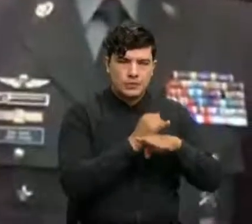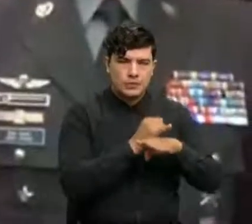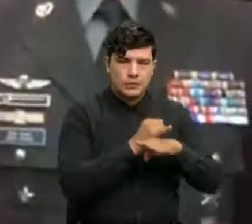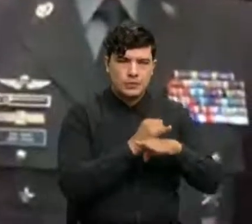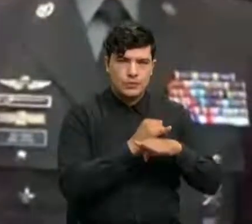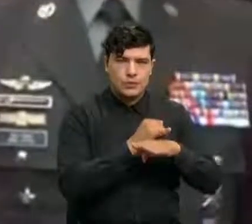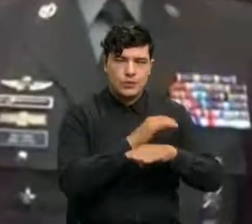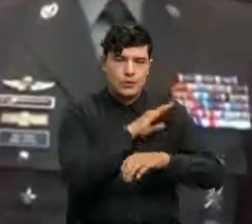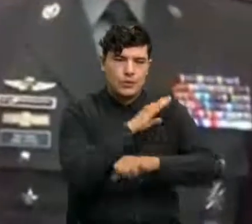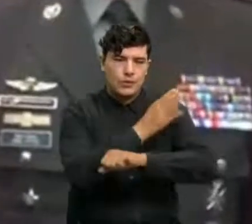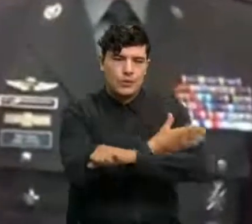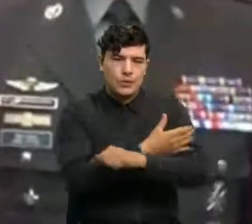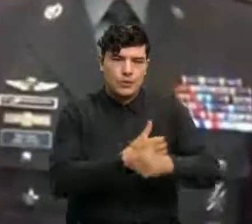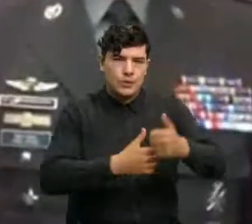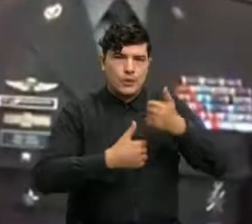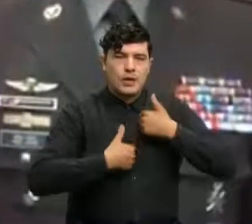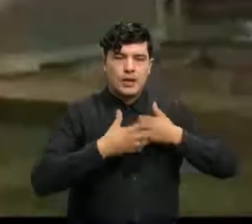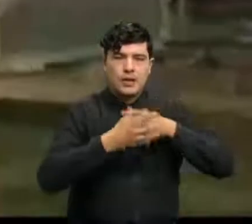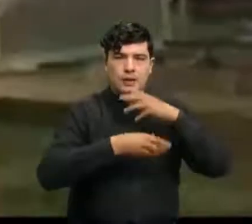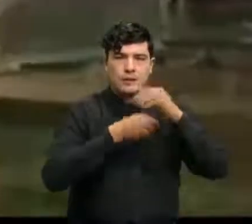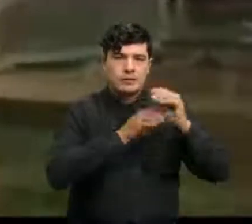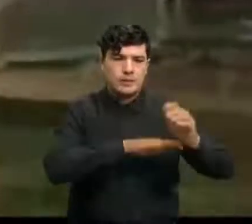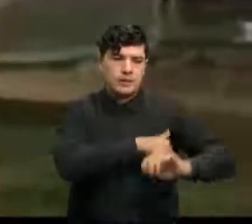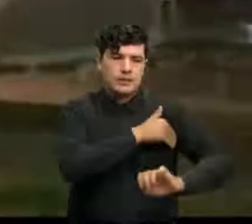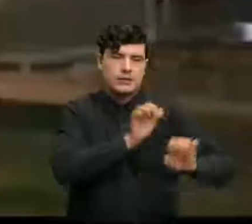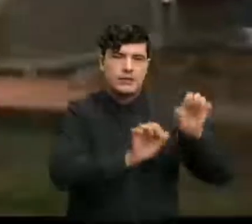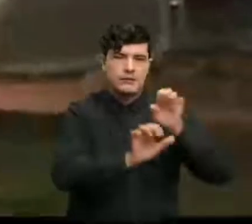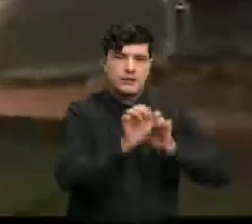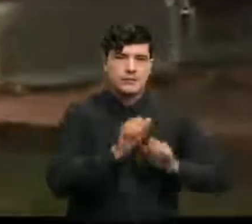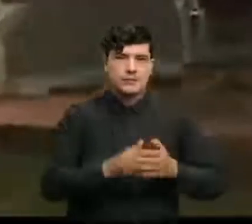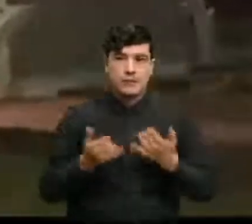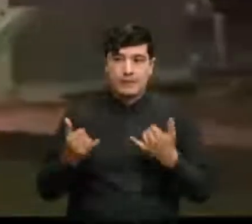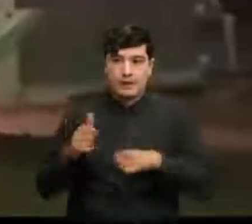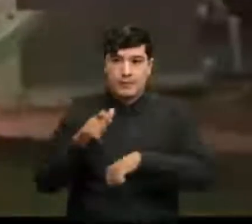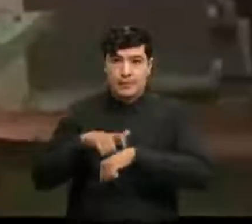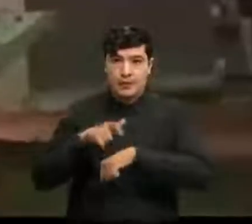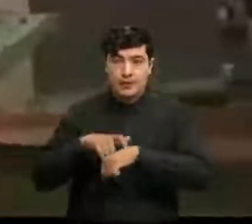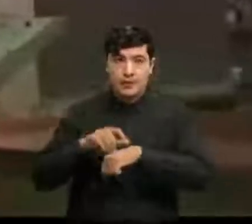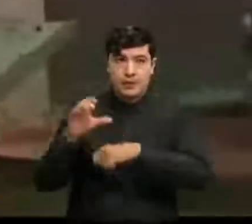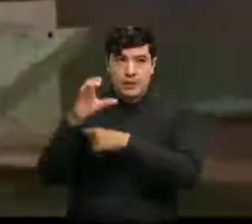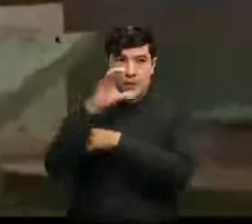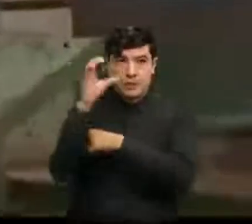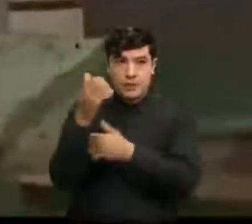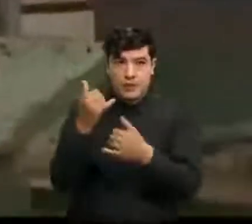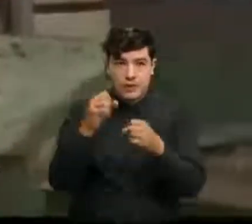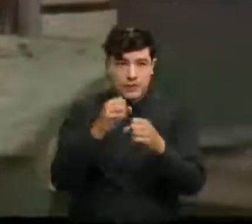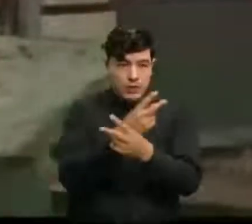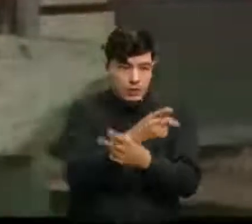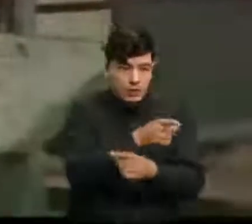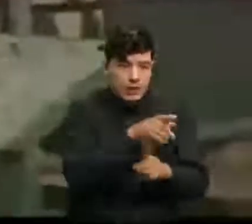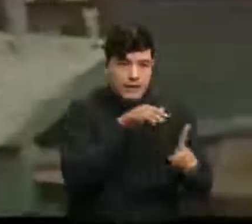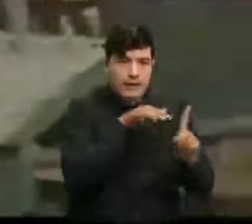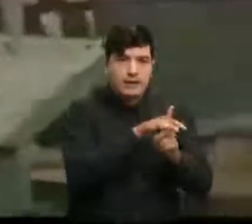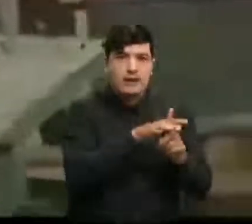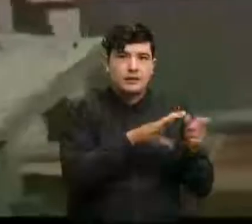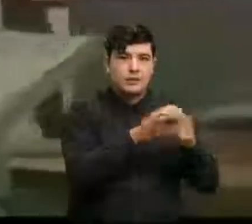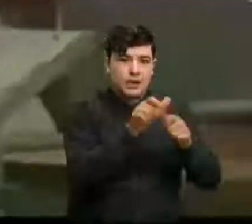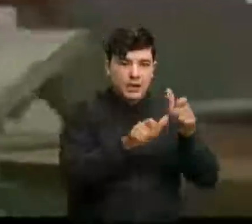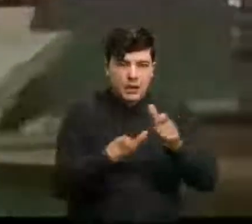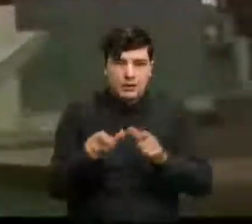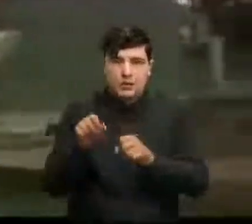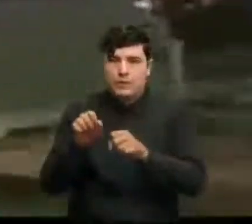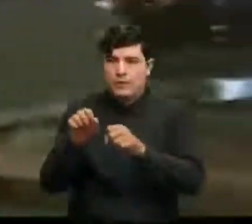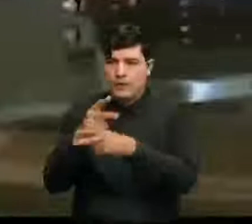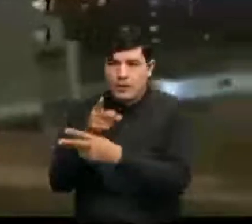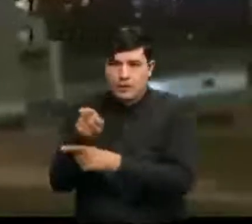Defensa. En estos momentos complejos del país y que esa violencia ha afectado la vida y la integridad de ciudadanos y uniformados,